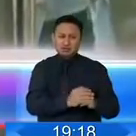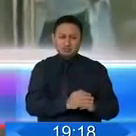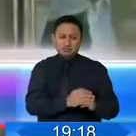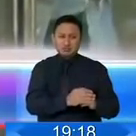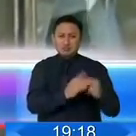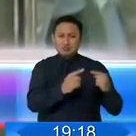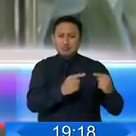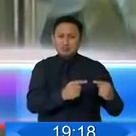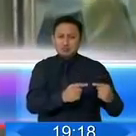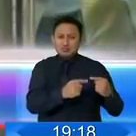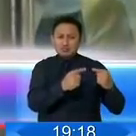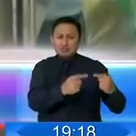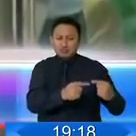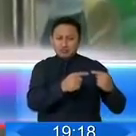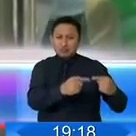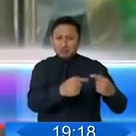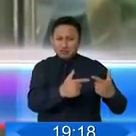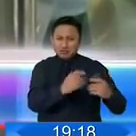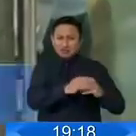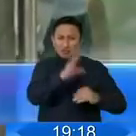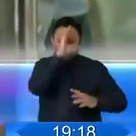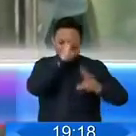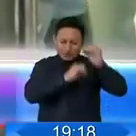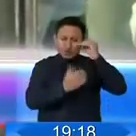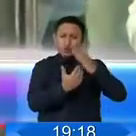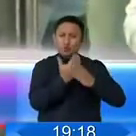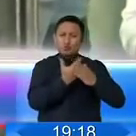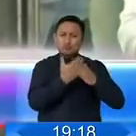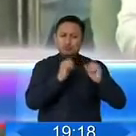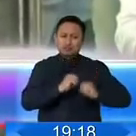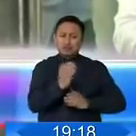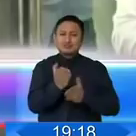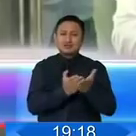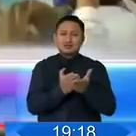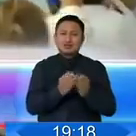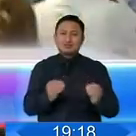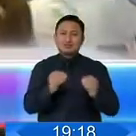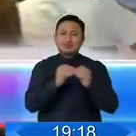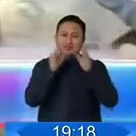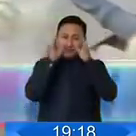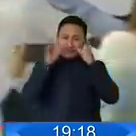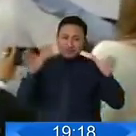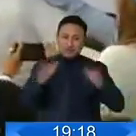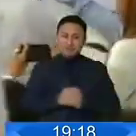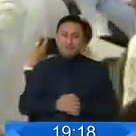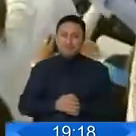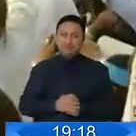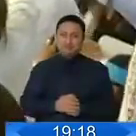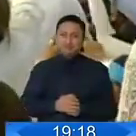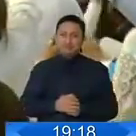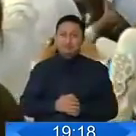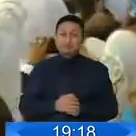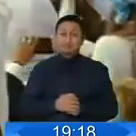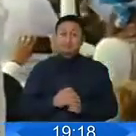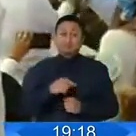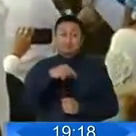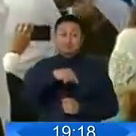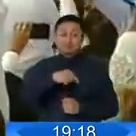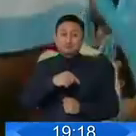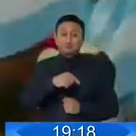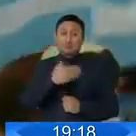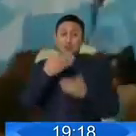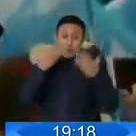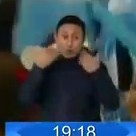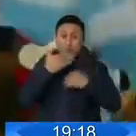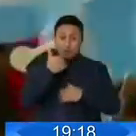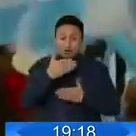día cosas nuevas y mejores para servir más y mejor. Asegurando también que este es el camino para un mejor